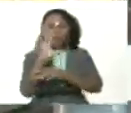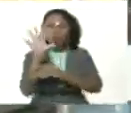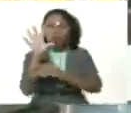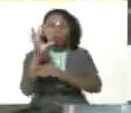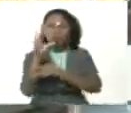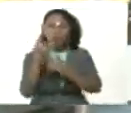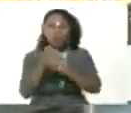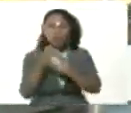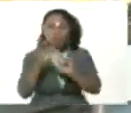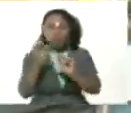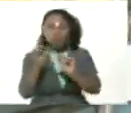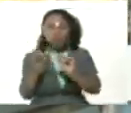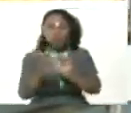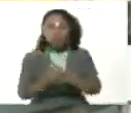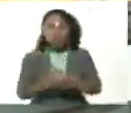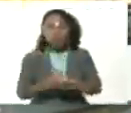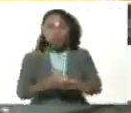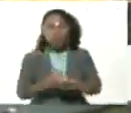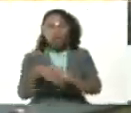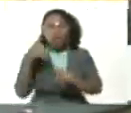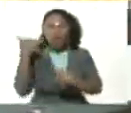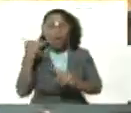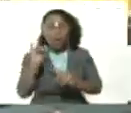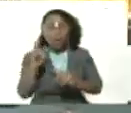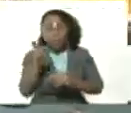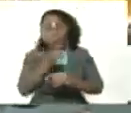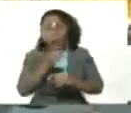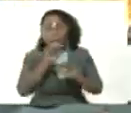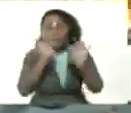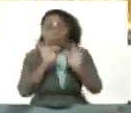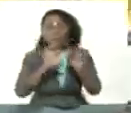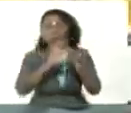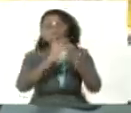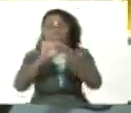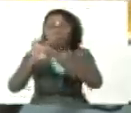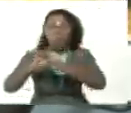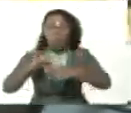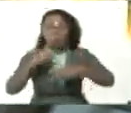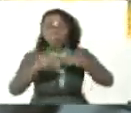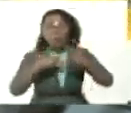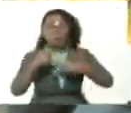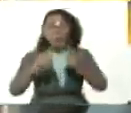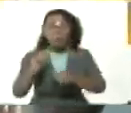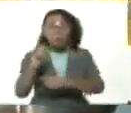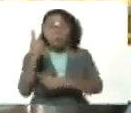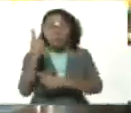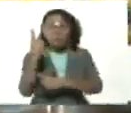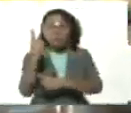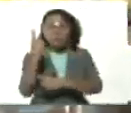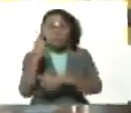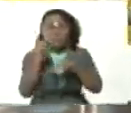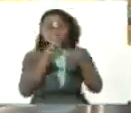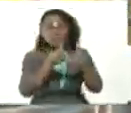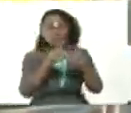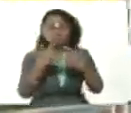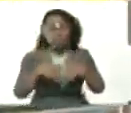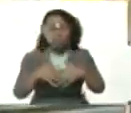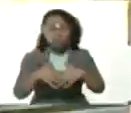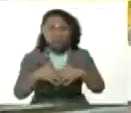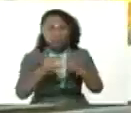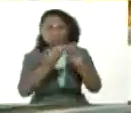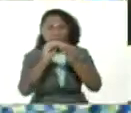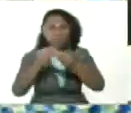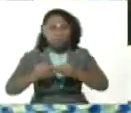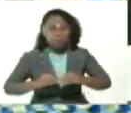capacidad instalada de molienda, que tenemos que buscar la articulación entre los productores primarios, la agroindustria y refinación